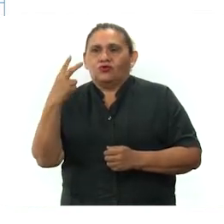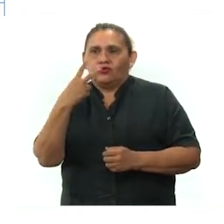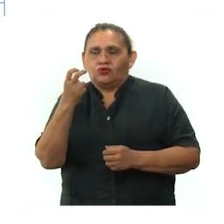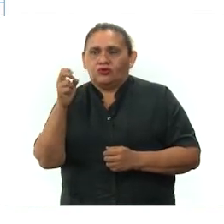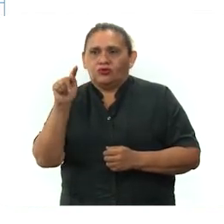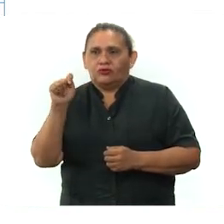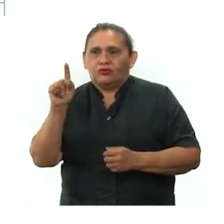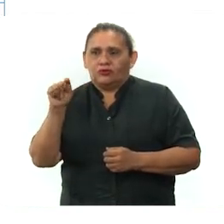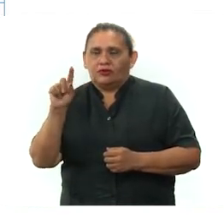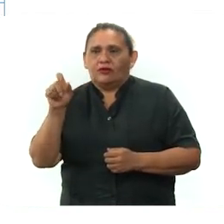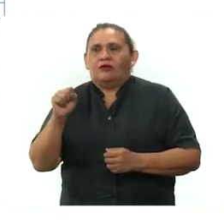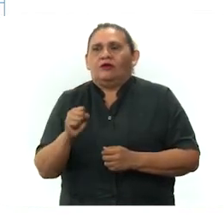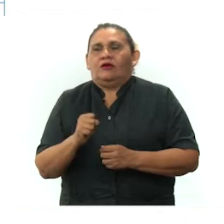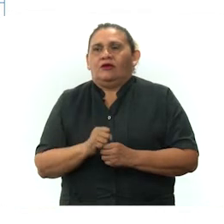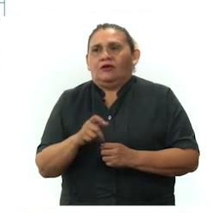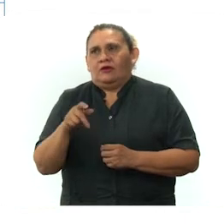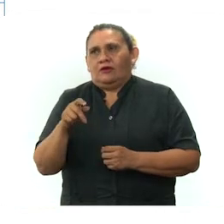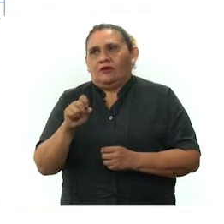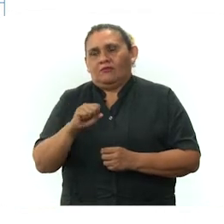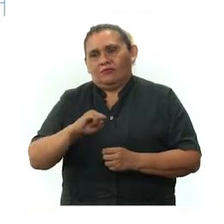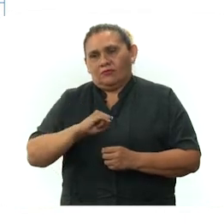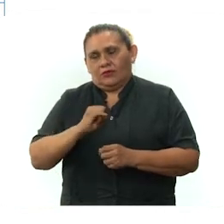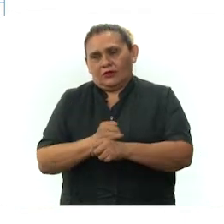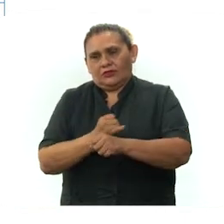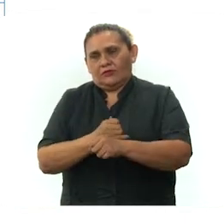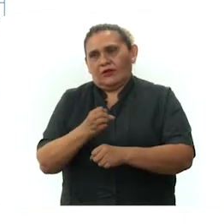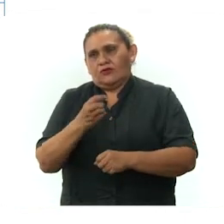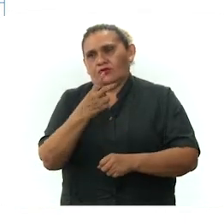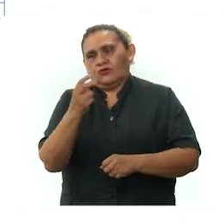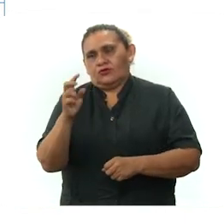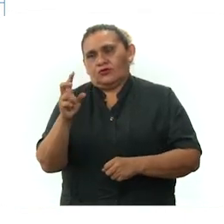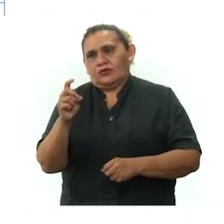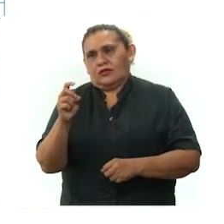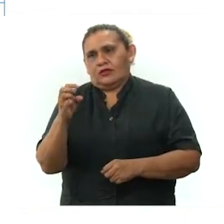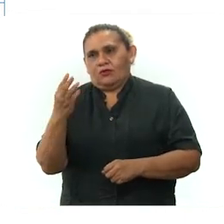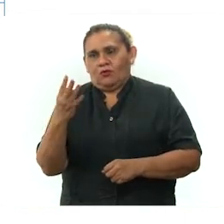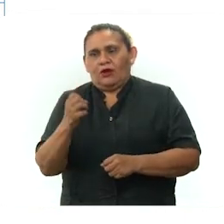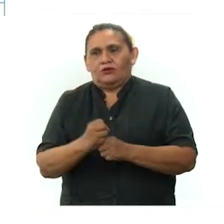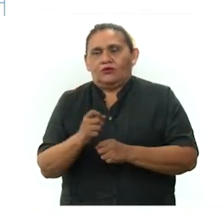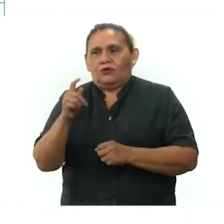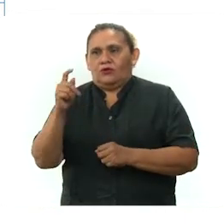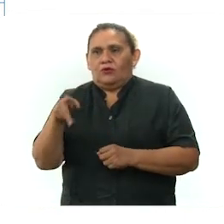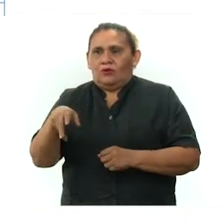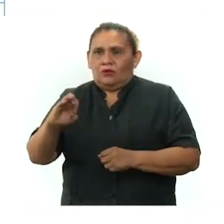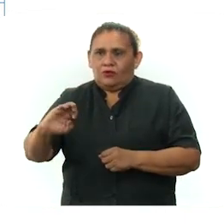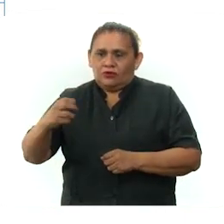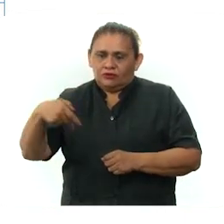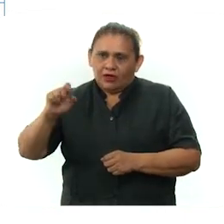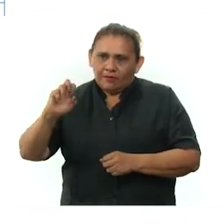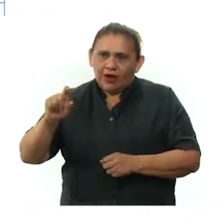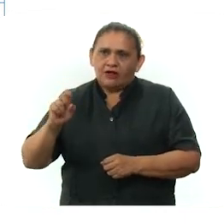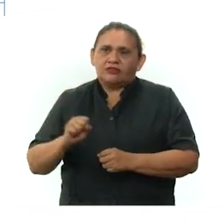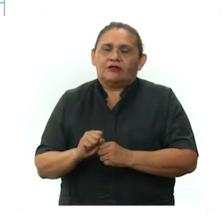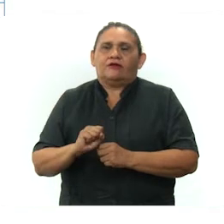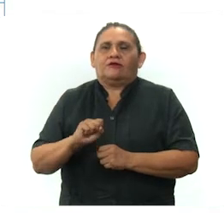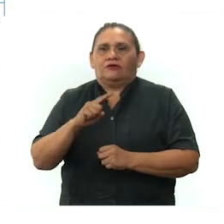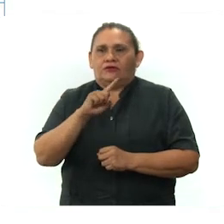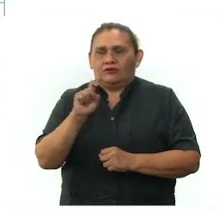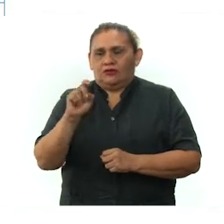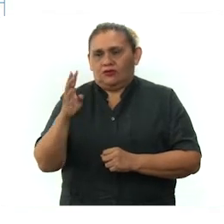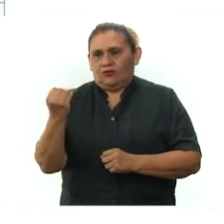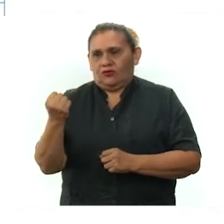Tinum 241, Izamal 234, Chemash 226, Oxuscap